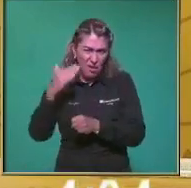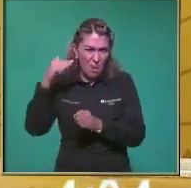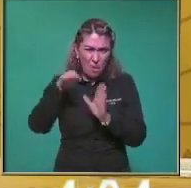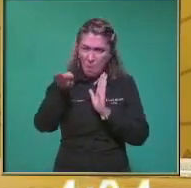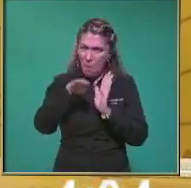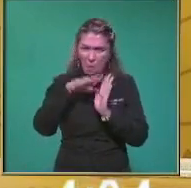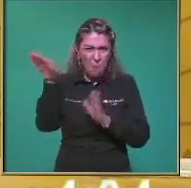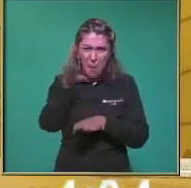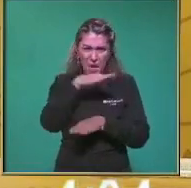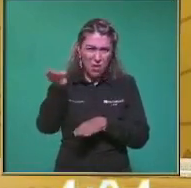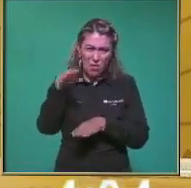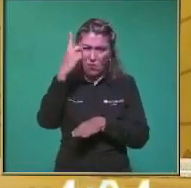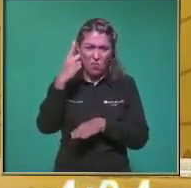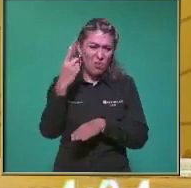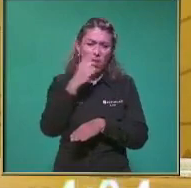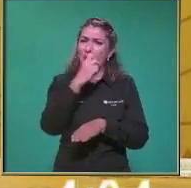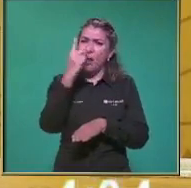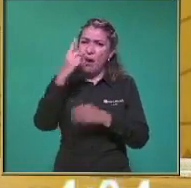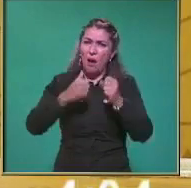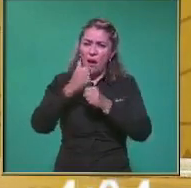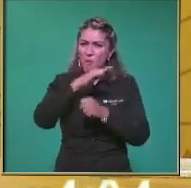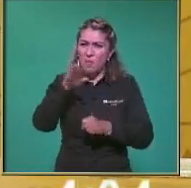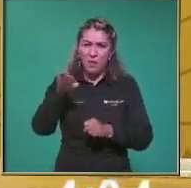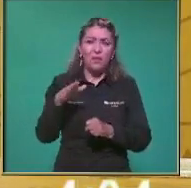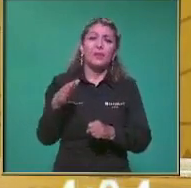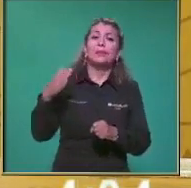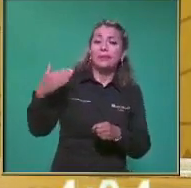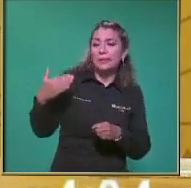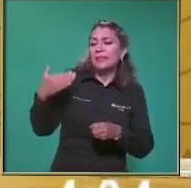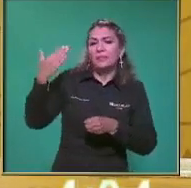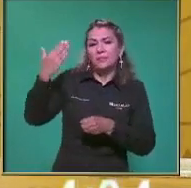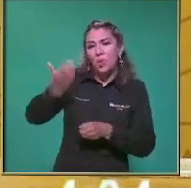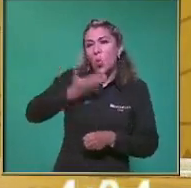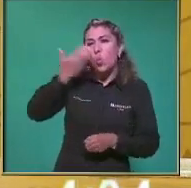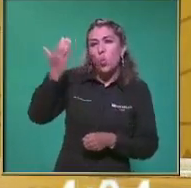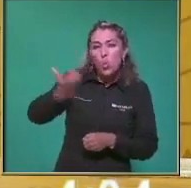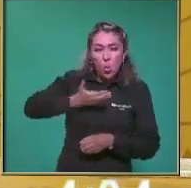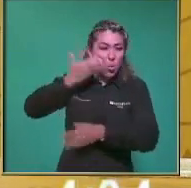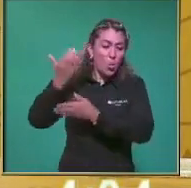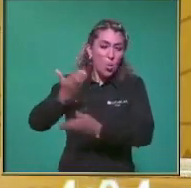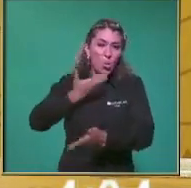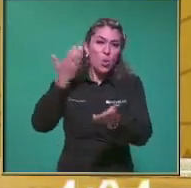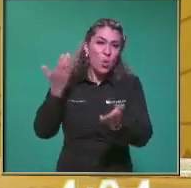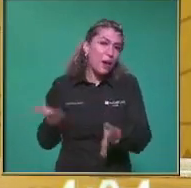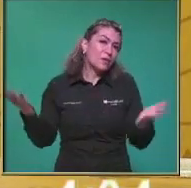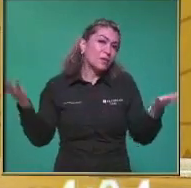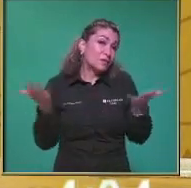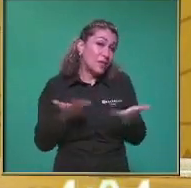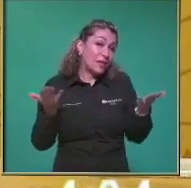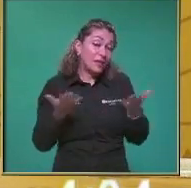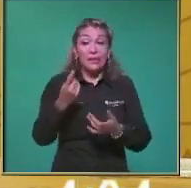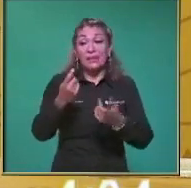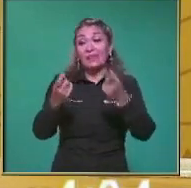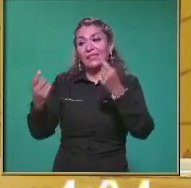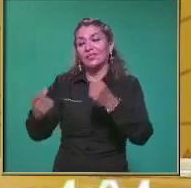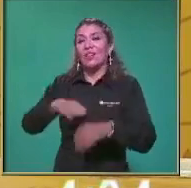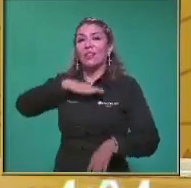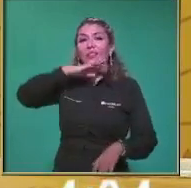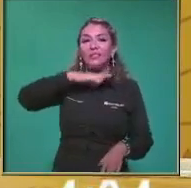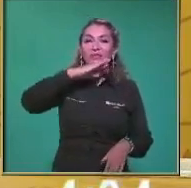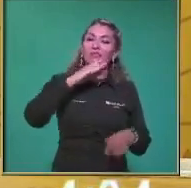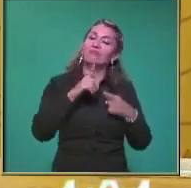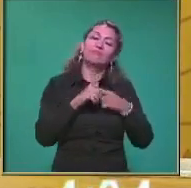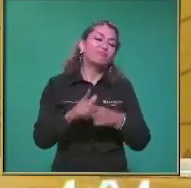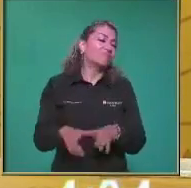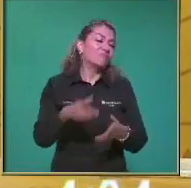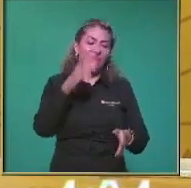como rutina. Ya ahorita ya lo debemos de tener como una rutina. Más sin embargo, por ahí hay algunos que todavía fallan un poquito en eso. Vamos a tratar de